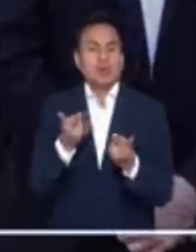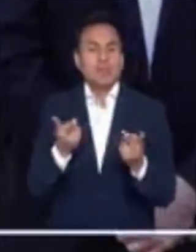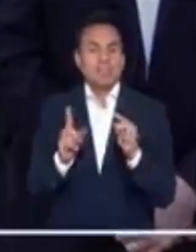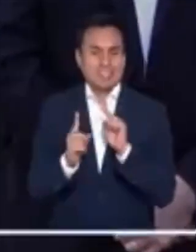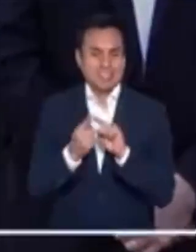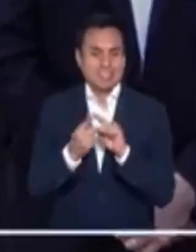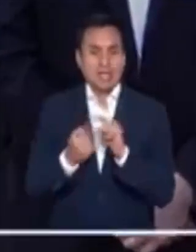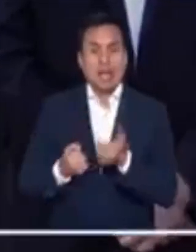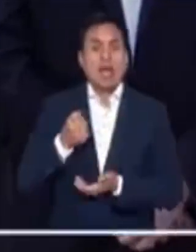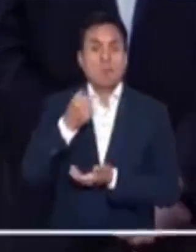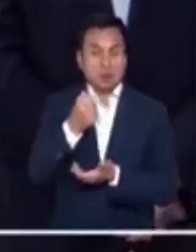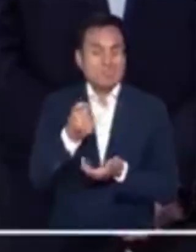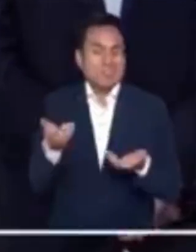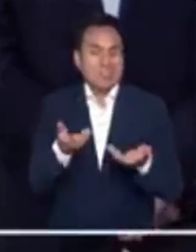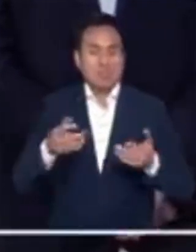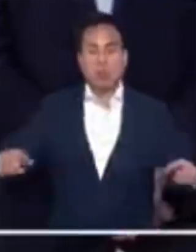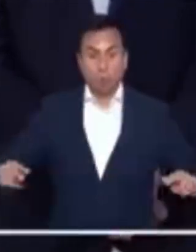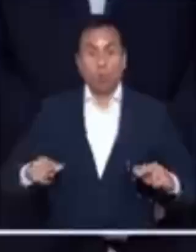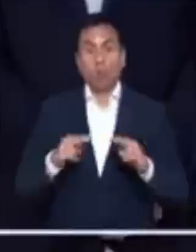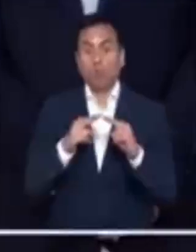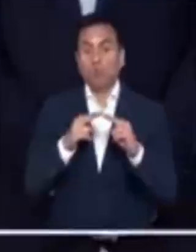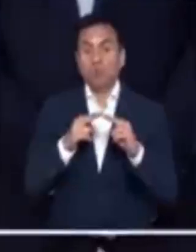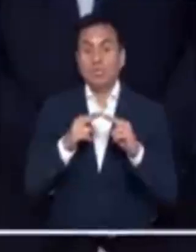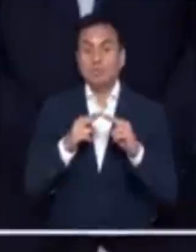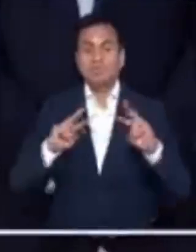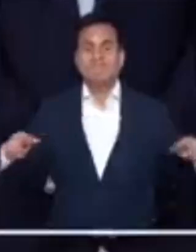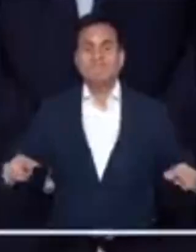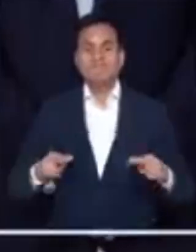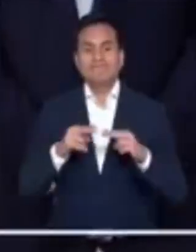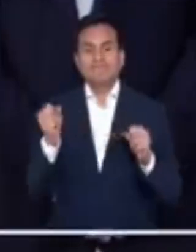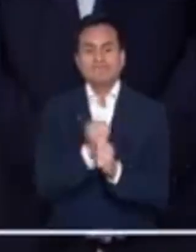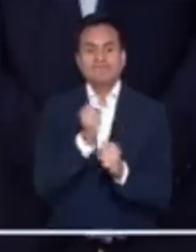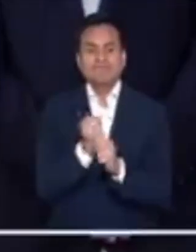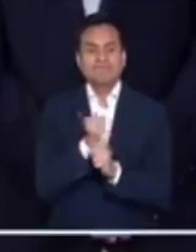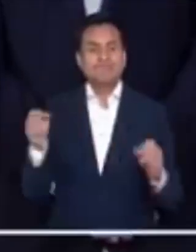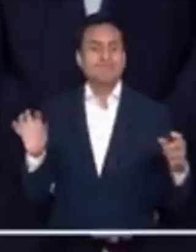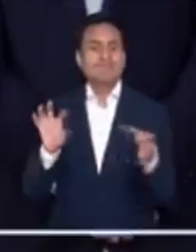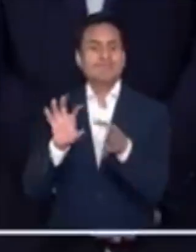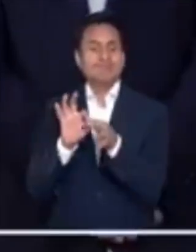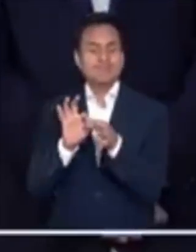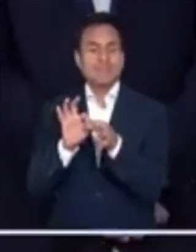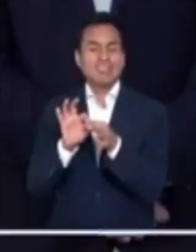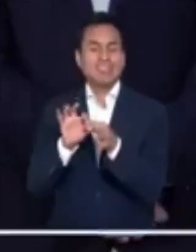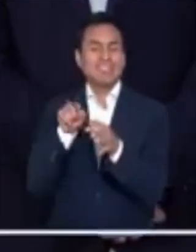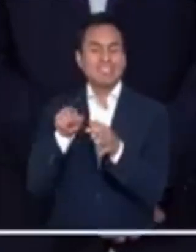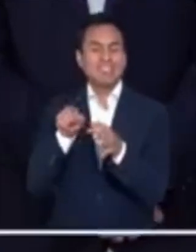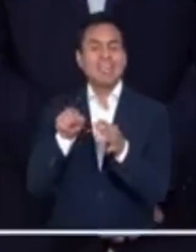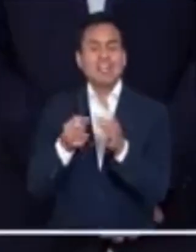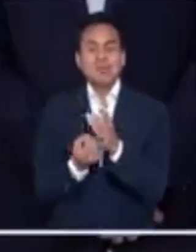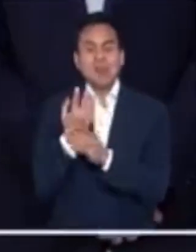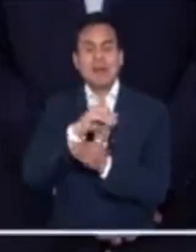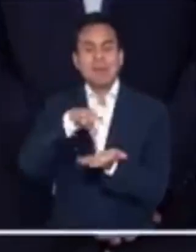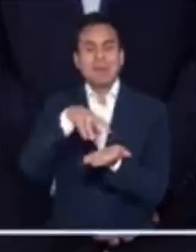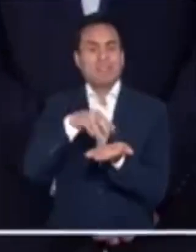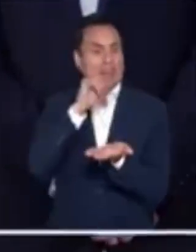Obras Públicas aporta los recursos para construir la obra que dice relación con esta nueva